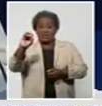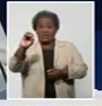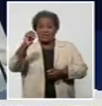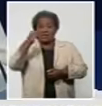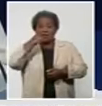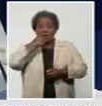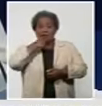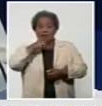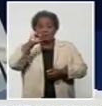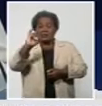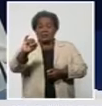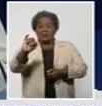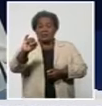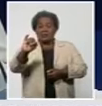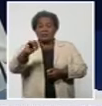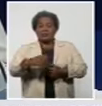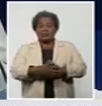casos.